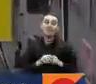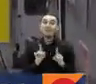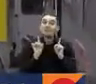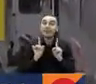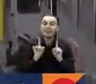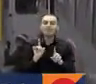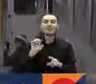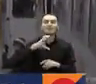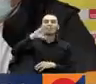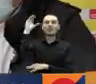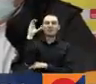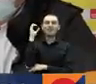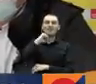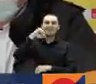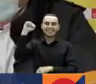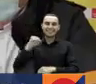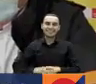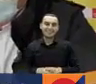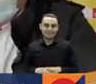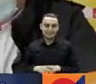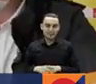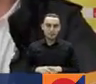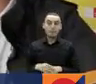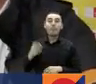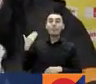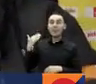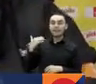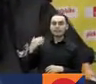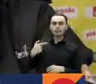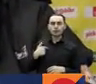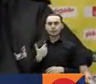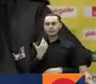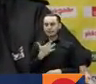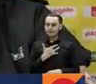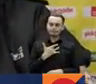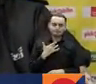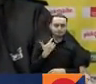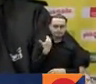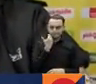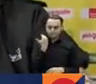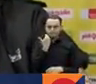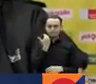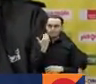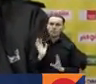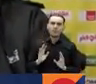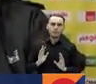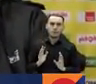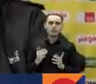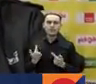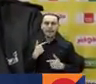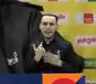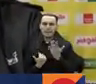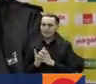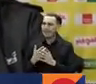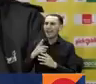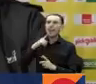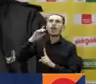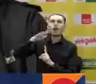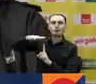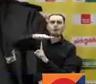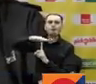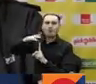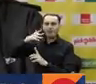el triunfo fue para el colombiano. Los días anteriores he estado un poco enfermo. Cuando llega la primavera siempre siento